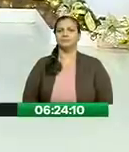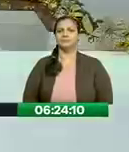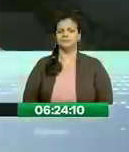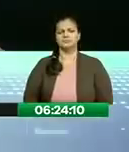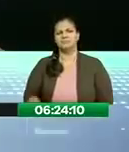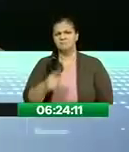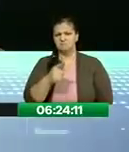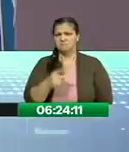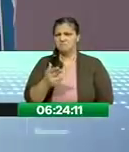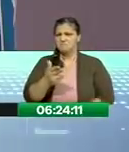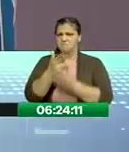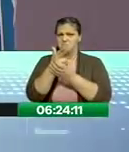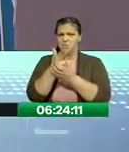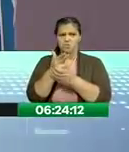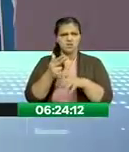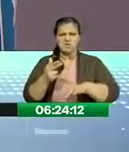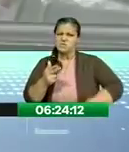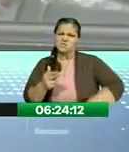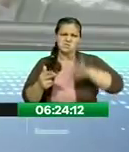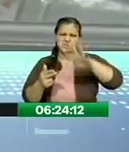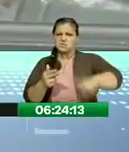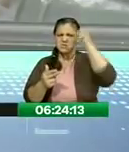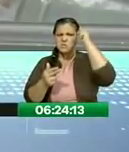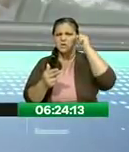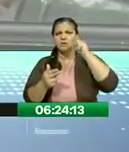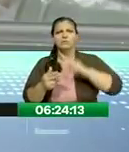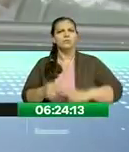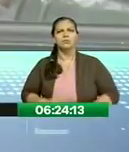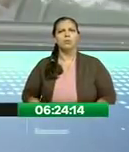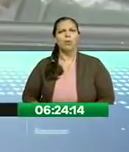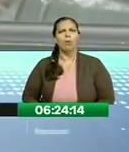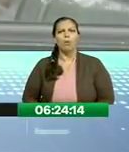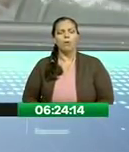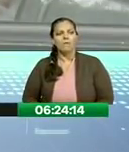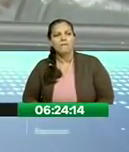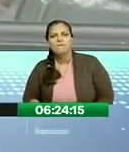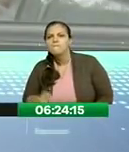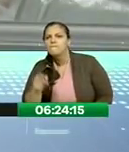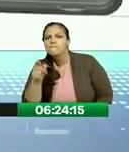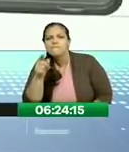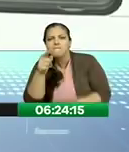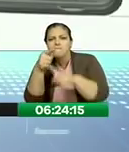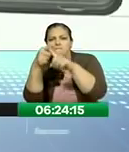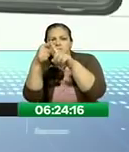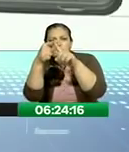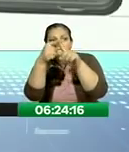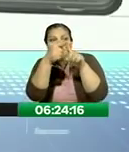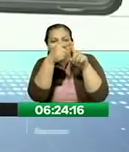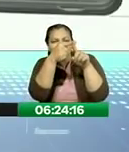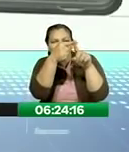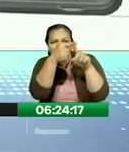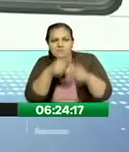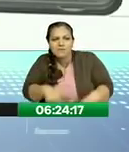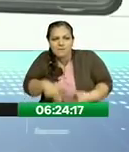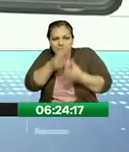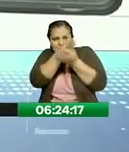o que le fueron a robar, no se le cae todo al chiquilín, sino las que fue directamente a buscarlo y trac.